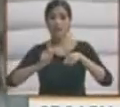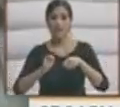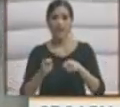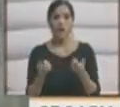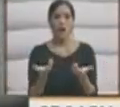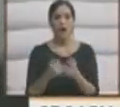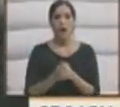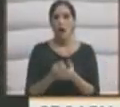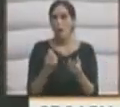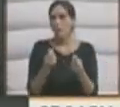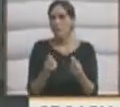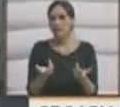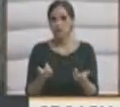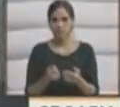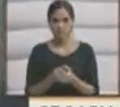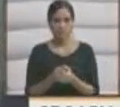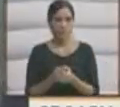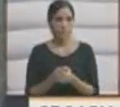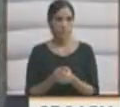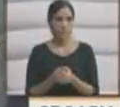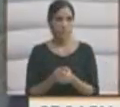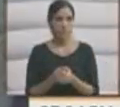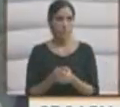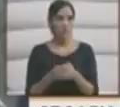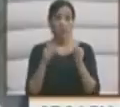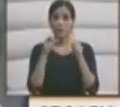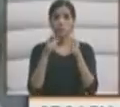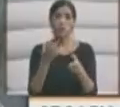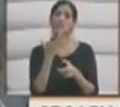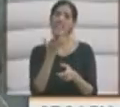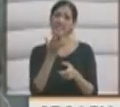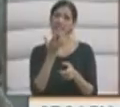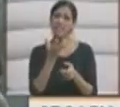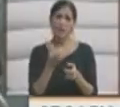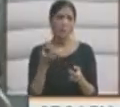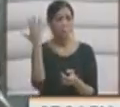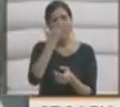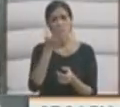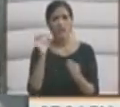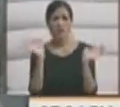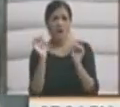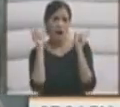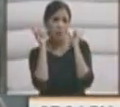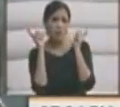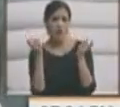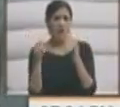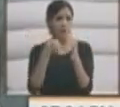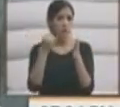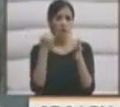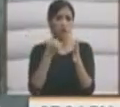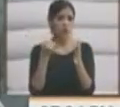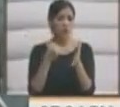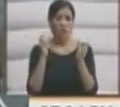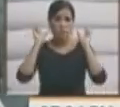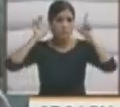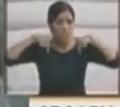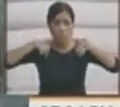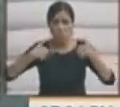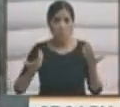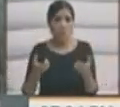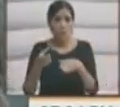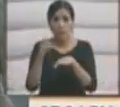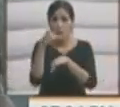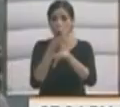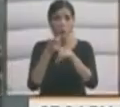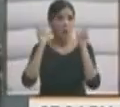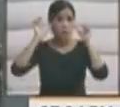solidario. Crucial gritar en silencio, porque tú gritas y pareciera que nadie te escuchara, que las instituciones no te escuchan, que el Estado no te escucha y